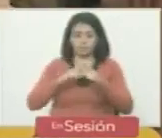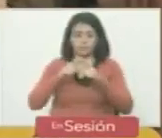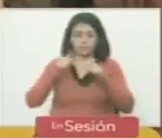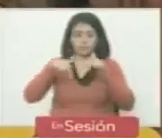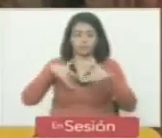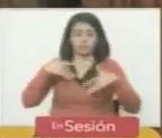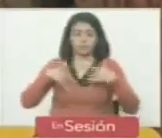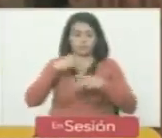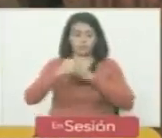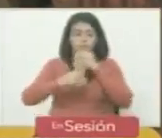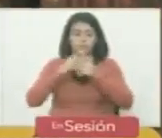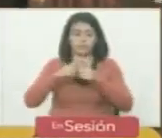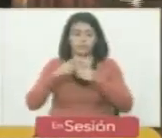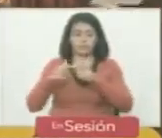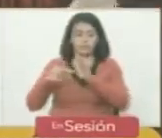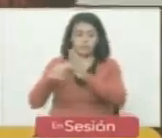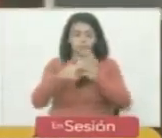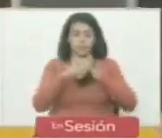acto,